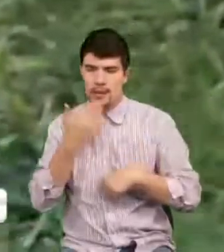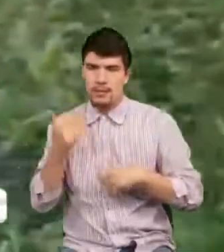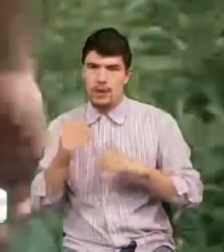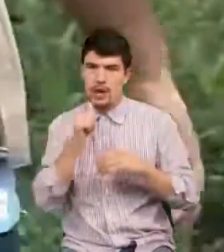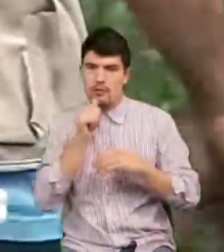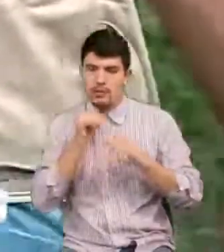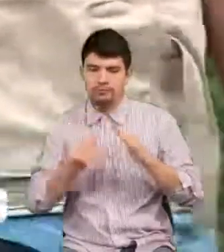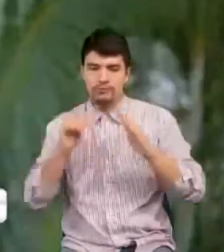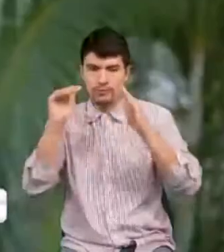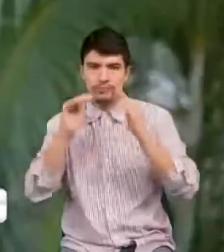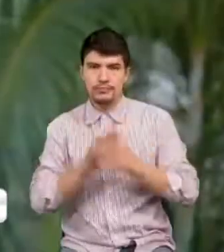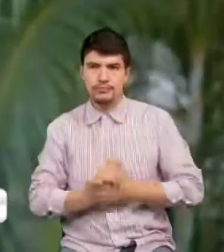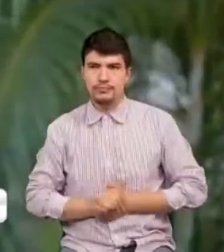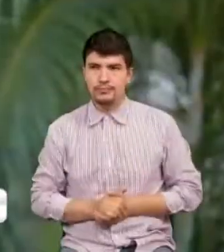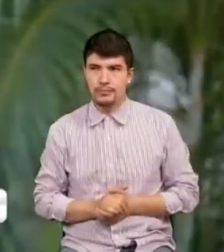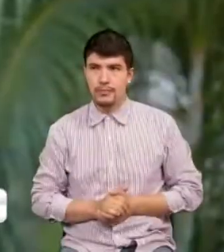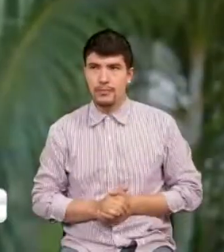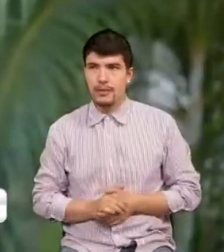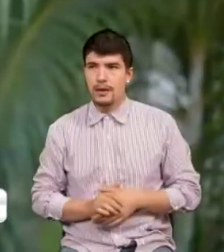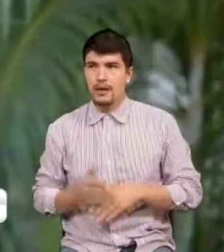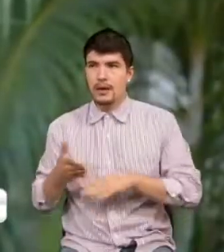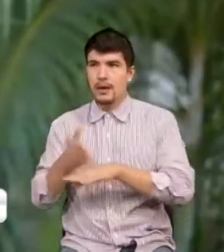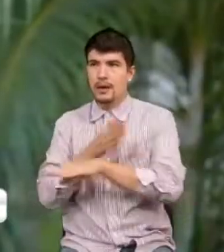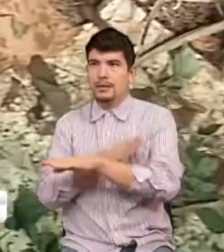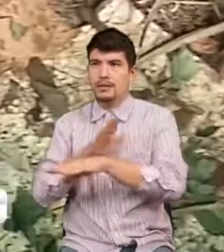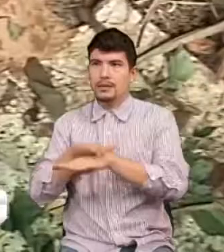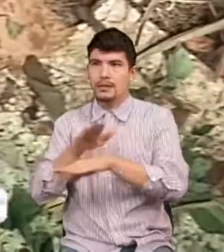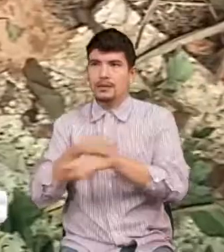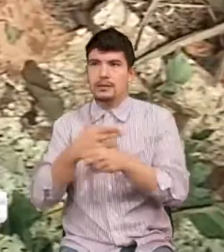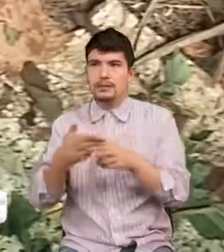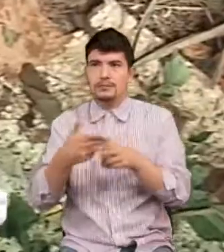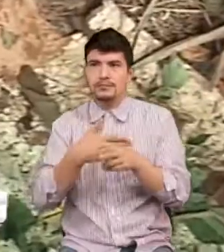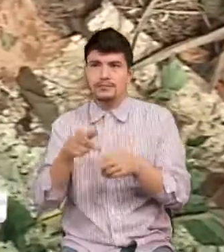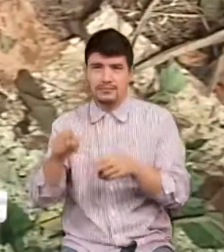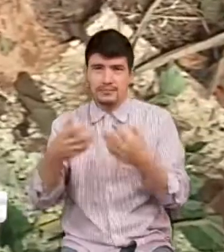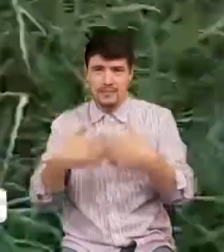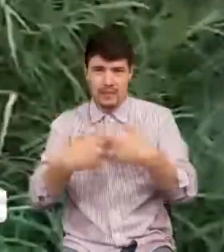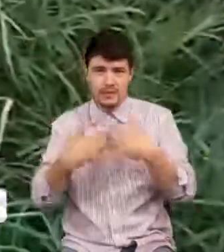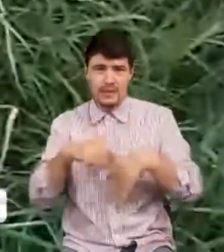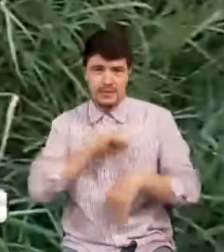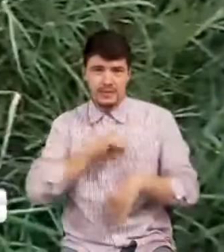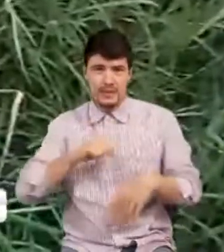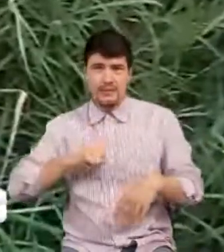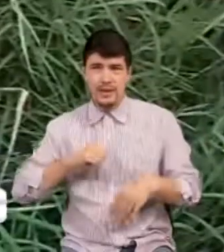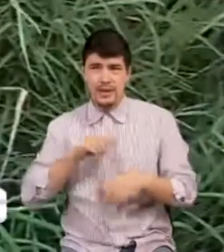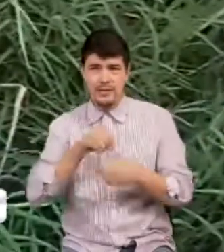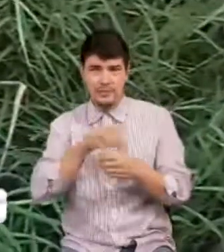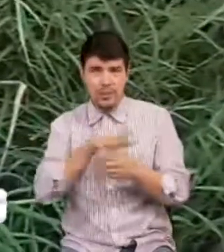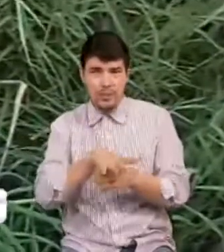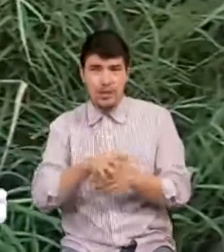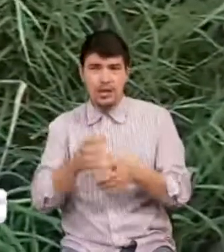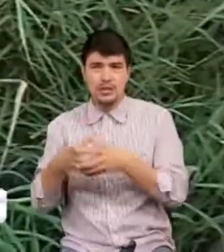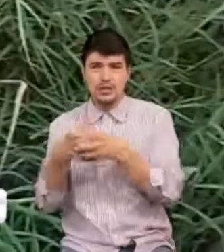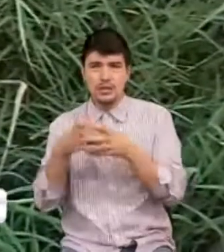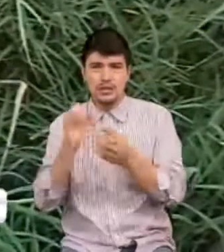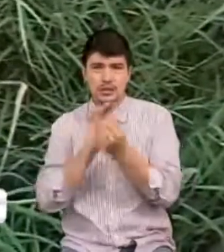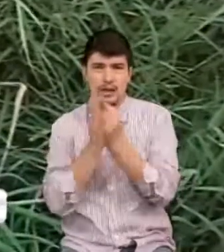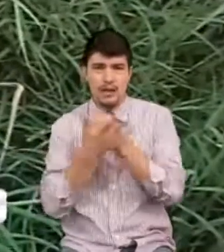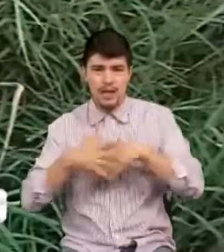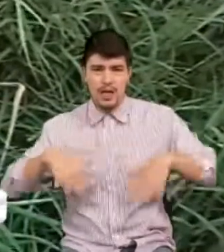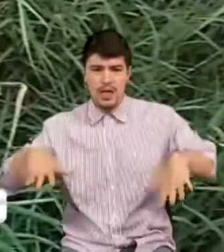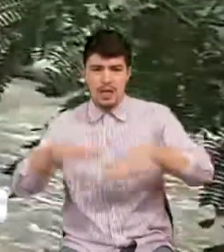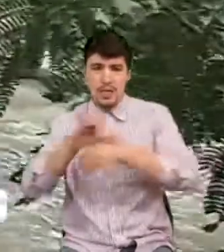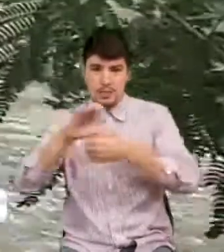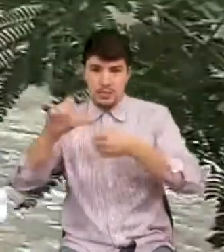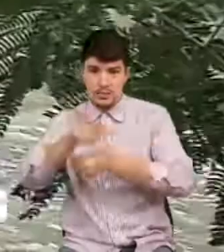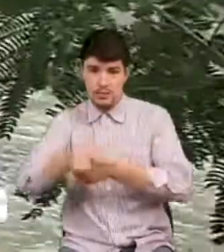obligación. Lo que se ha anunciado es que prontamente con las empresas privadas, públicas, asociaciones medioambientales y la ciudadanía se